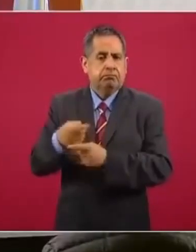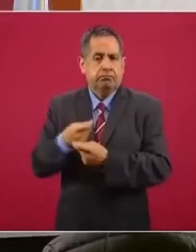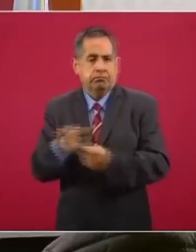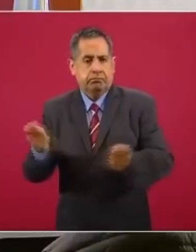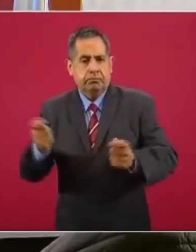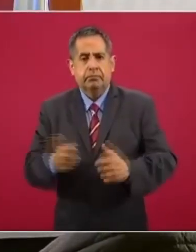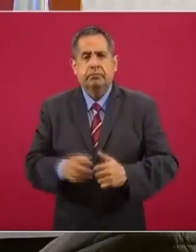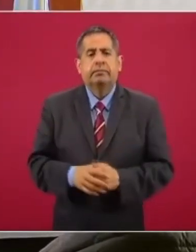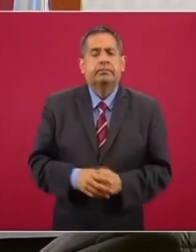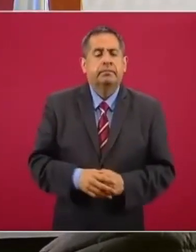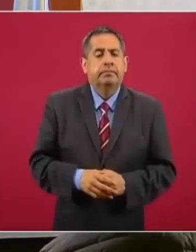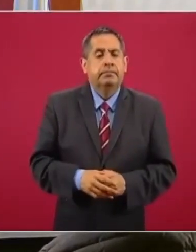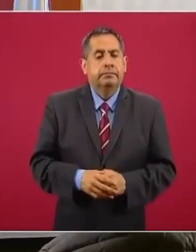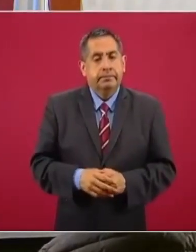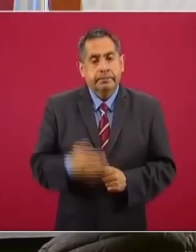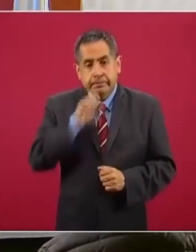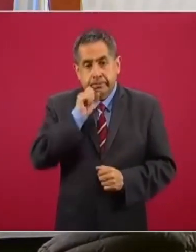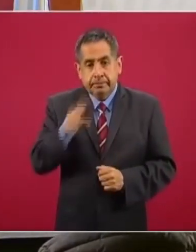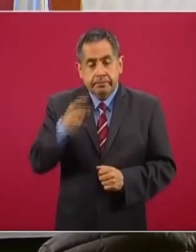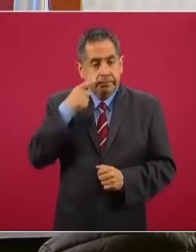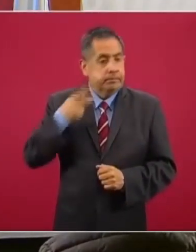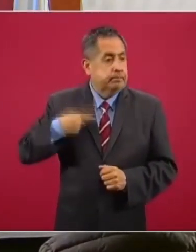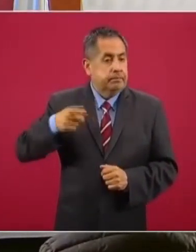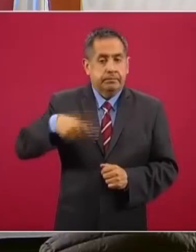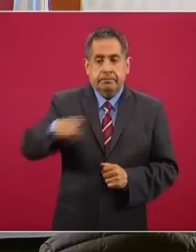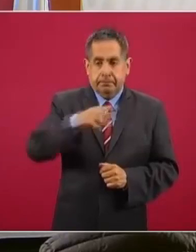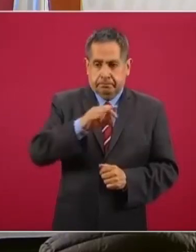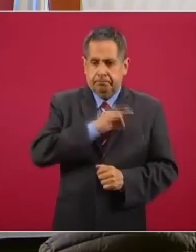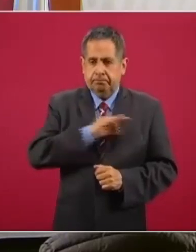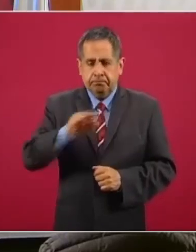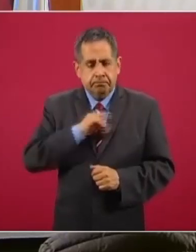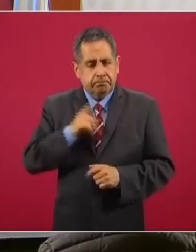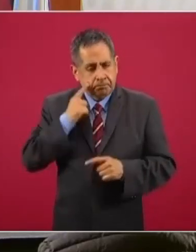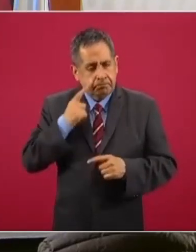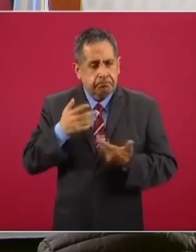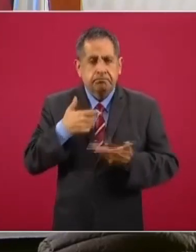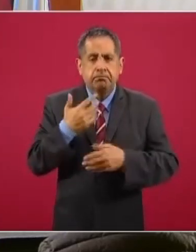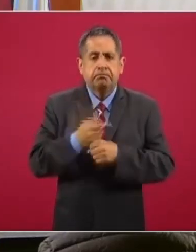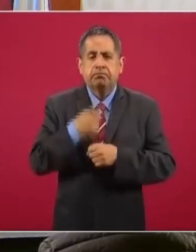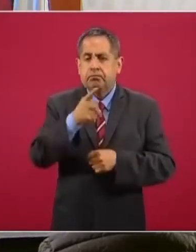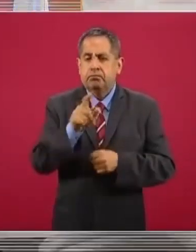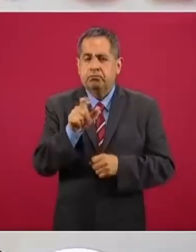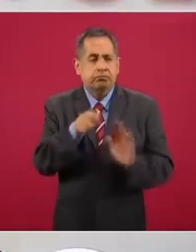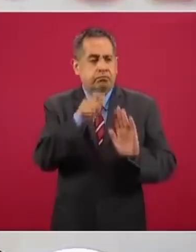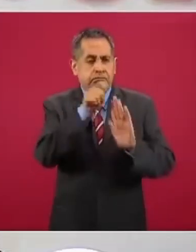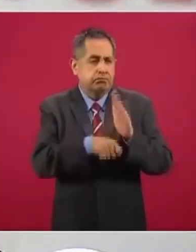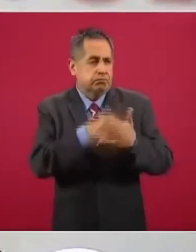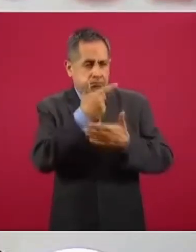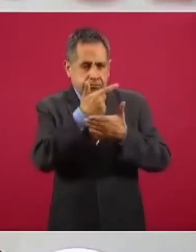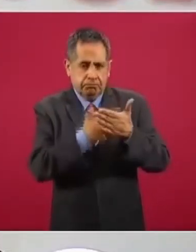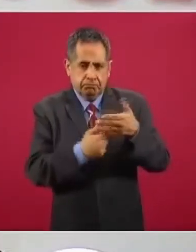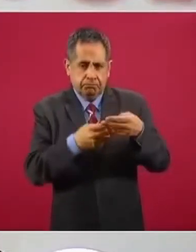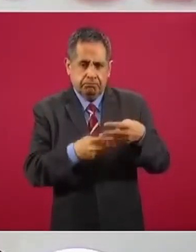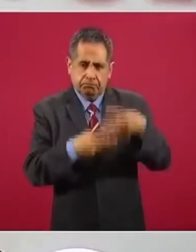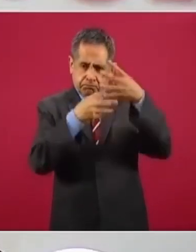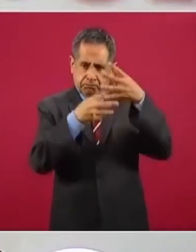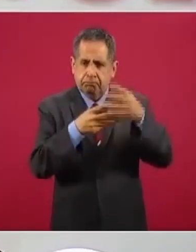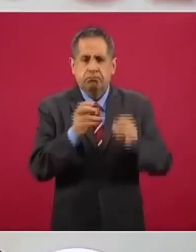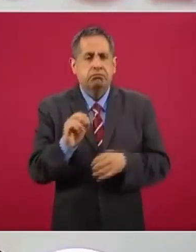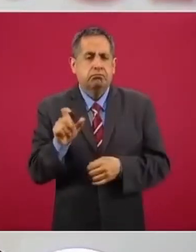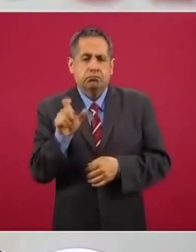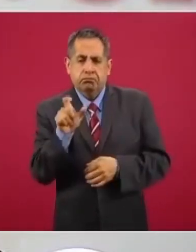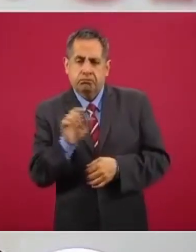Adelante. De esta manera pueden los derechohabientes identificar en su estado de cuenta o en la consulta en el